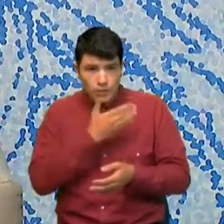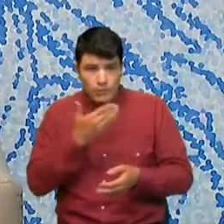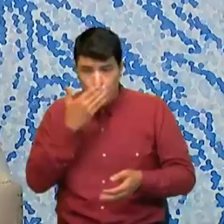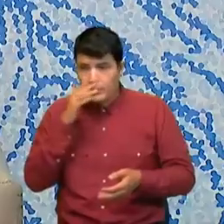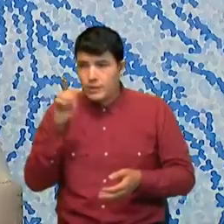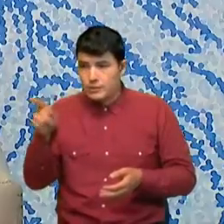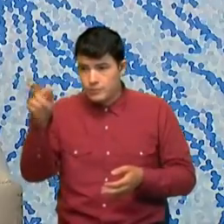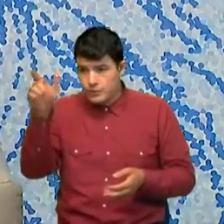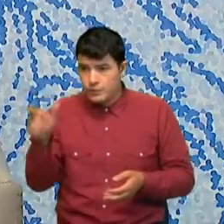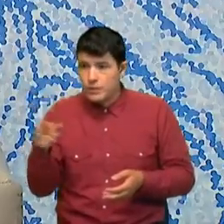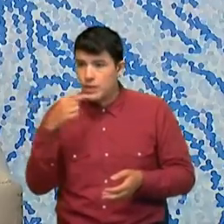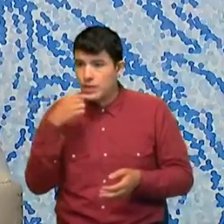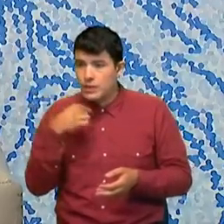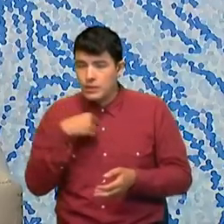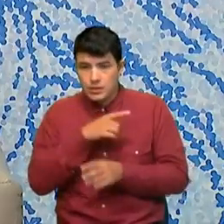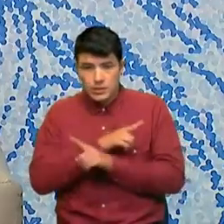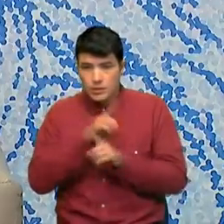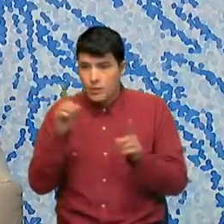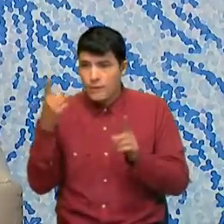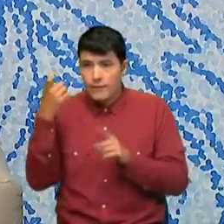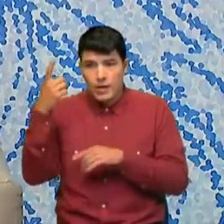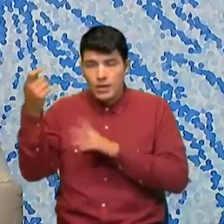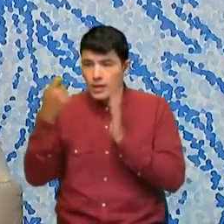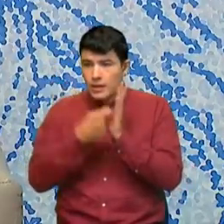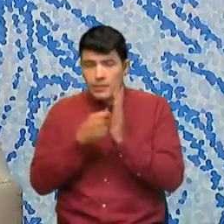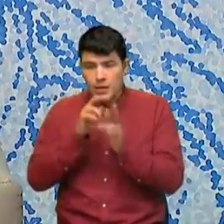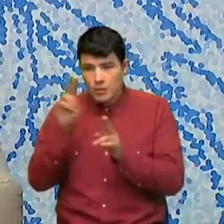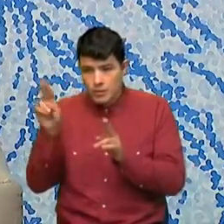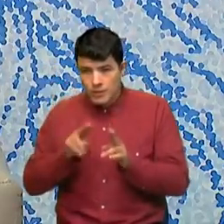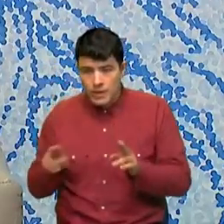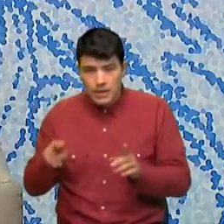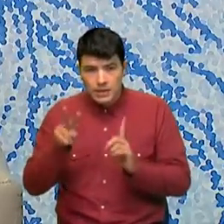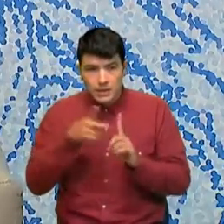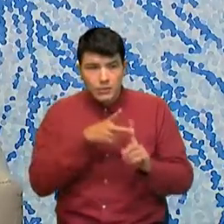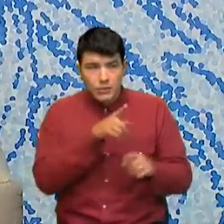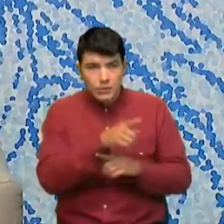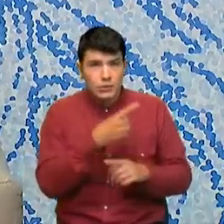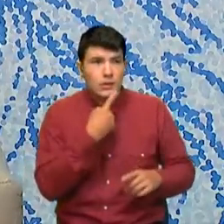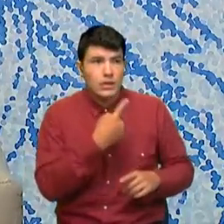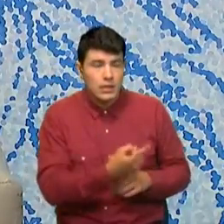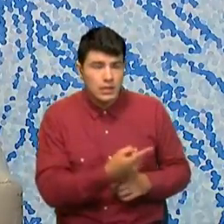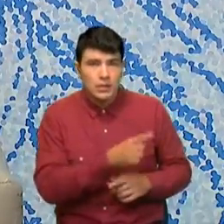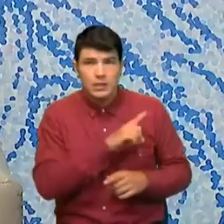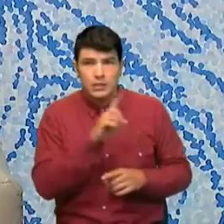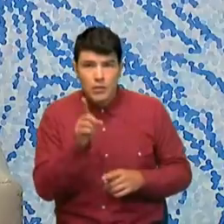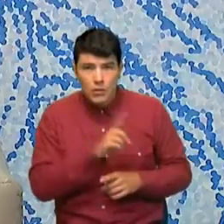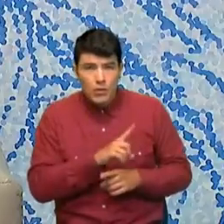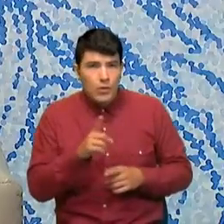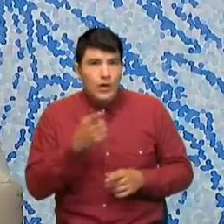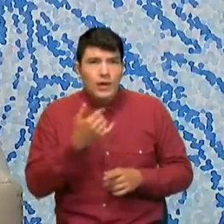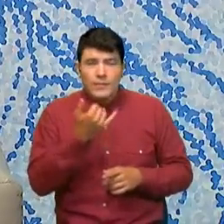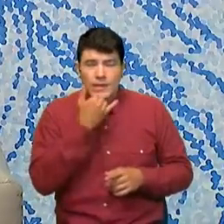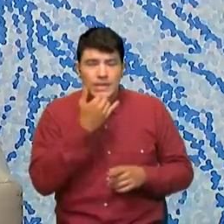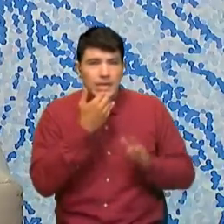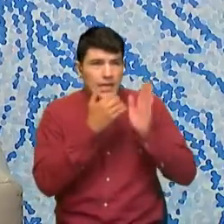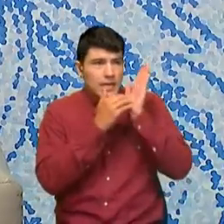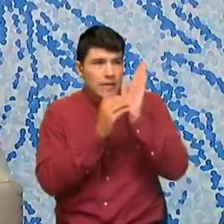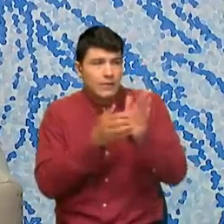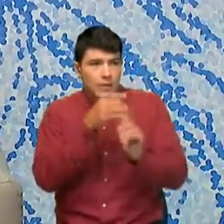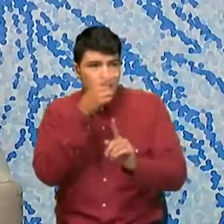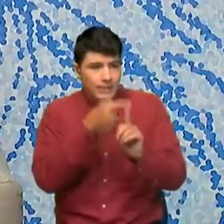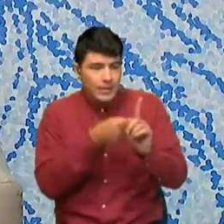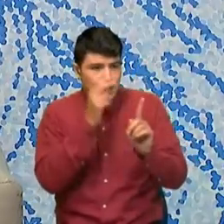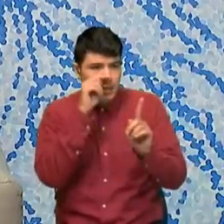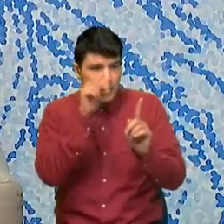dice que no me debe marzo, y él según él dice que se pasó un ejemplo, que llegó el mes de